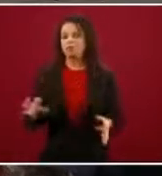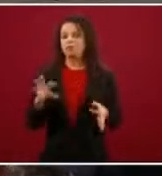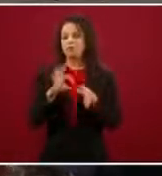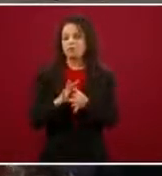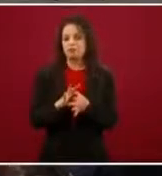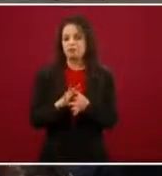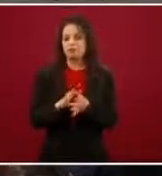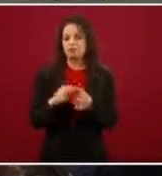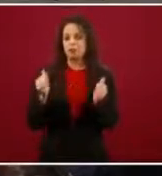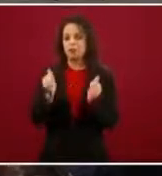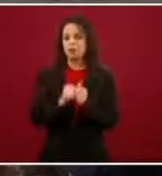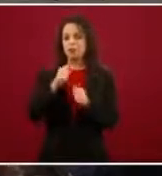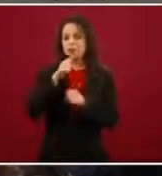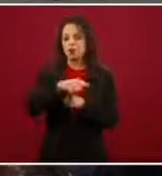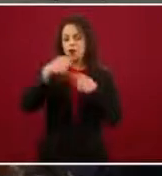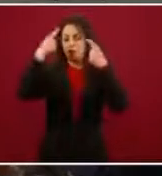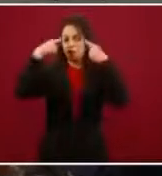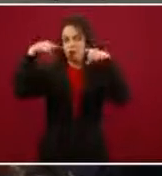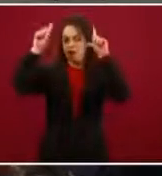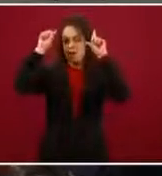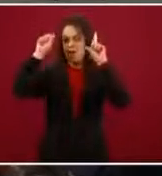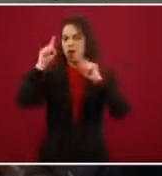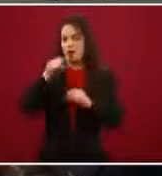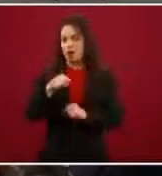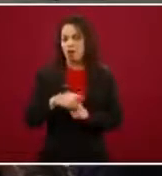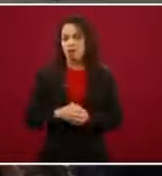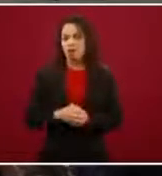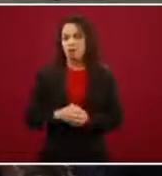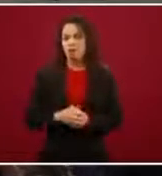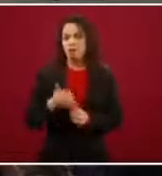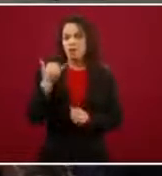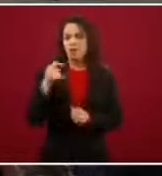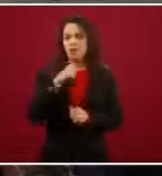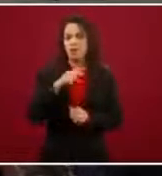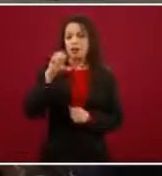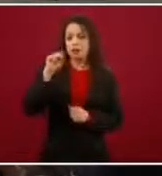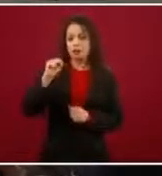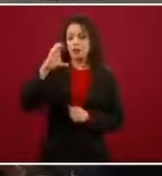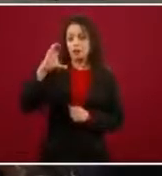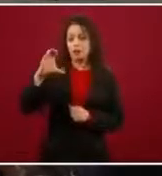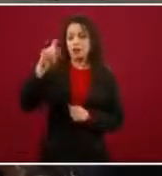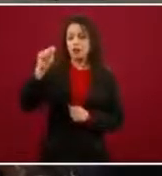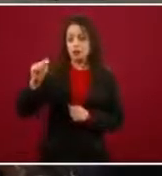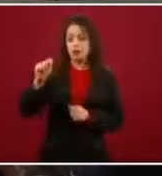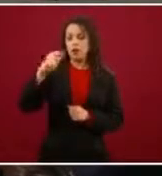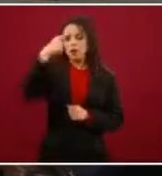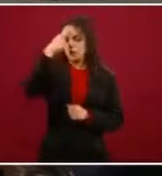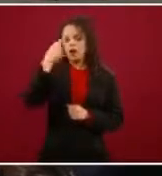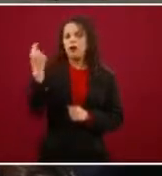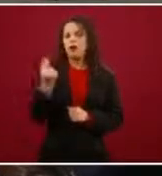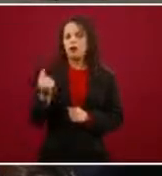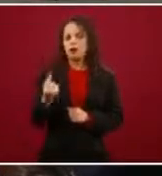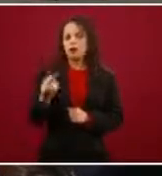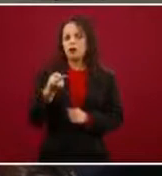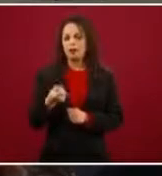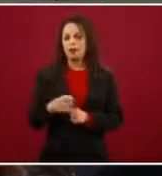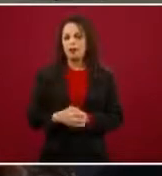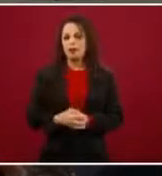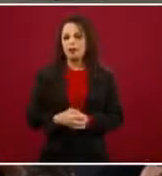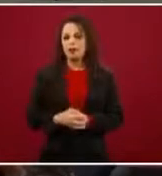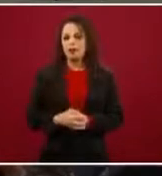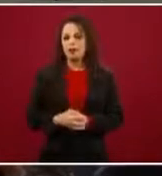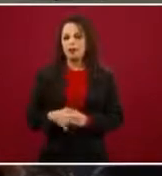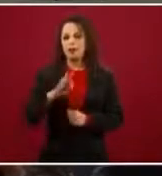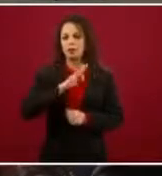Secretaría de Marina y la Secretaría de Comunicaciones y Transportes para efecto de llevar a cabo